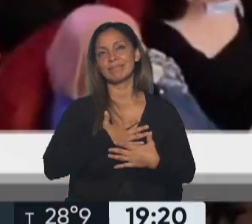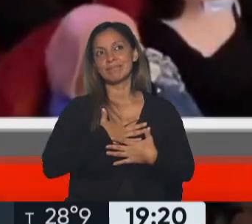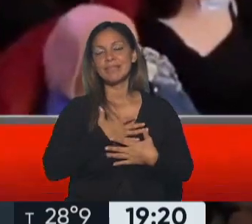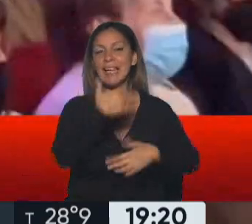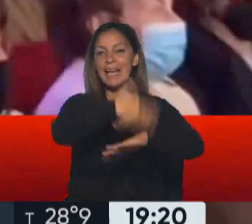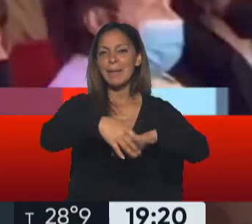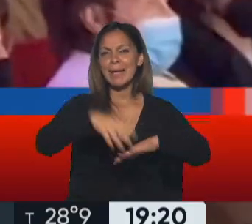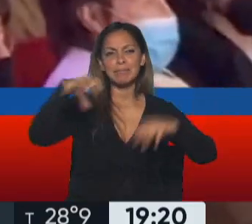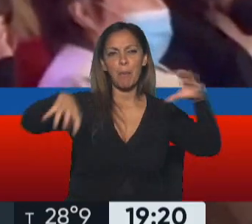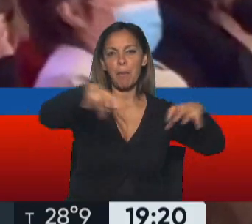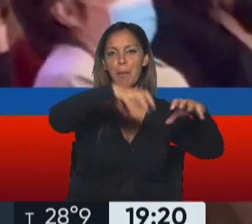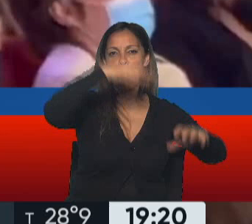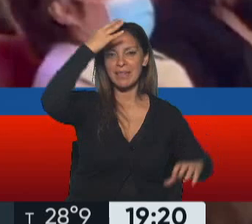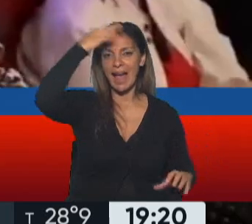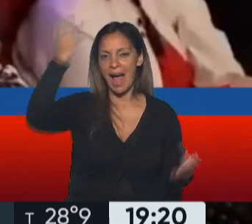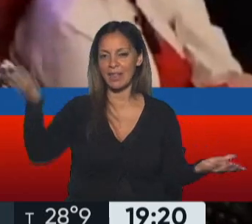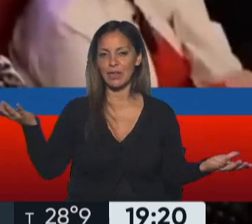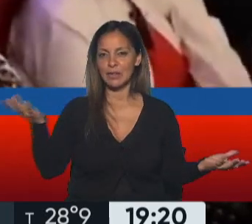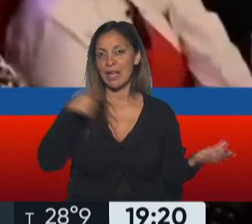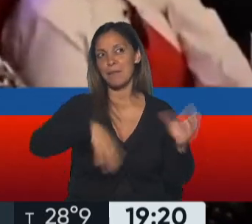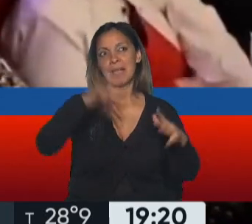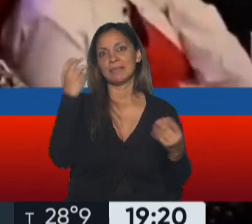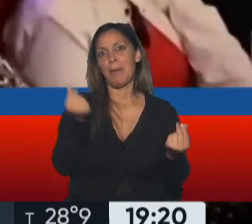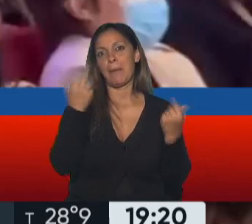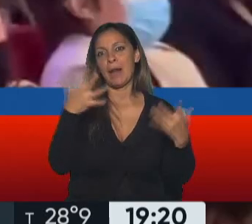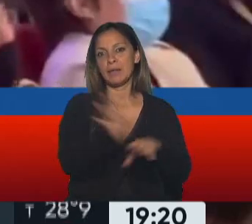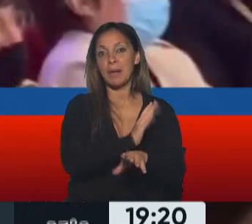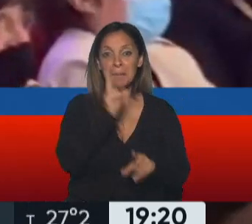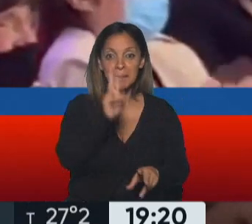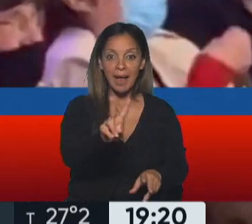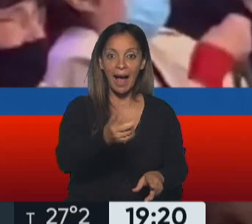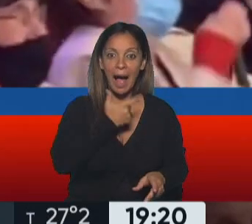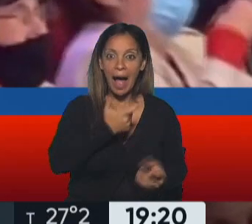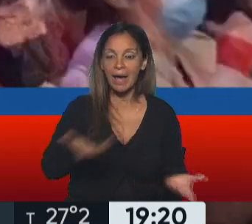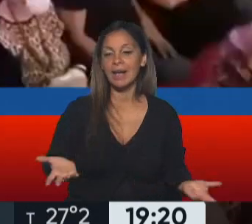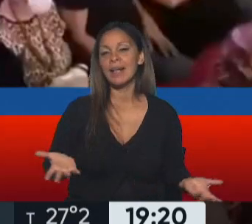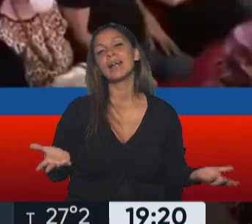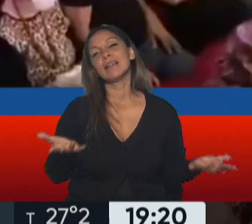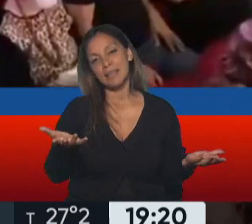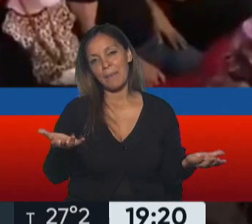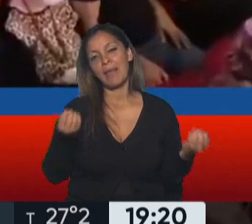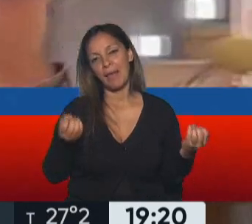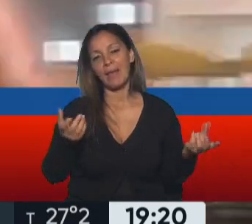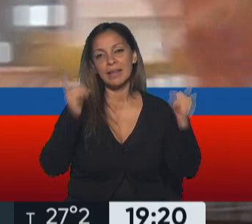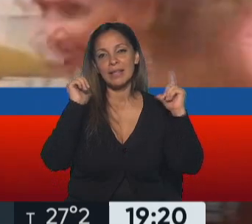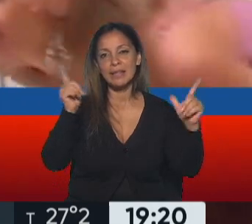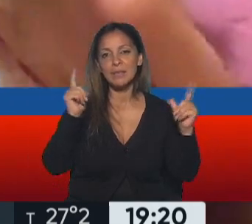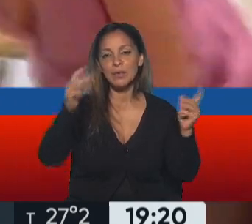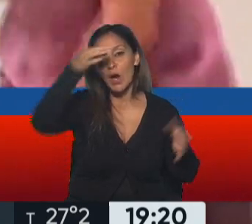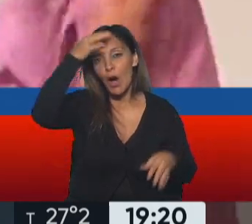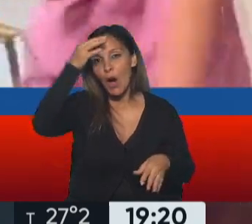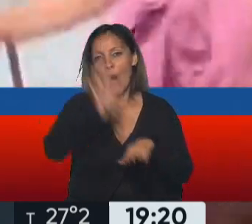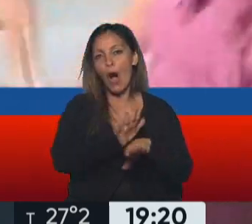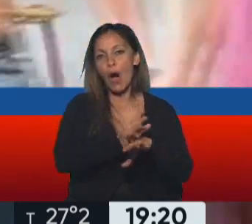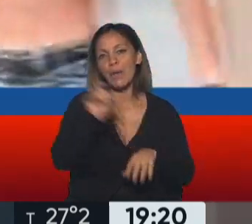de teatros donde la actuación es lo más importante. Mira cómo se ríe, por favor. Y bueno, disfrutó de la obra de Adrián